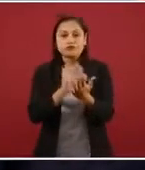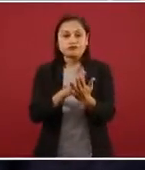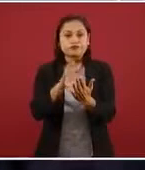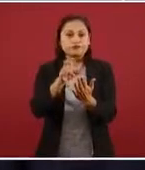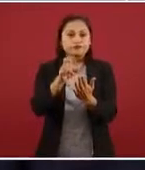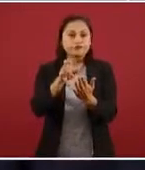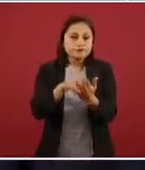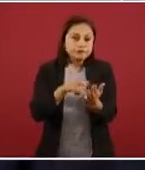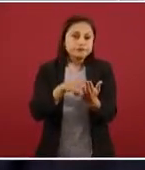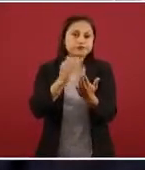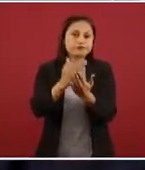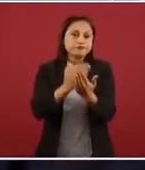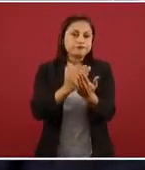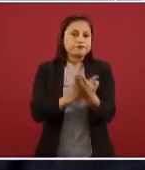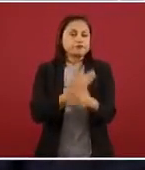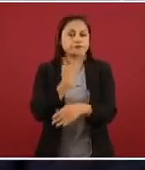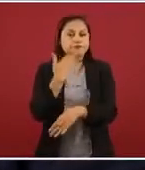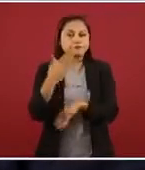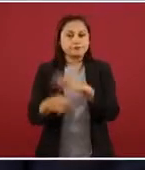el estar